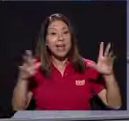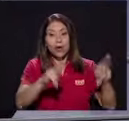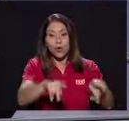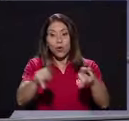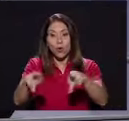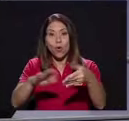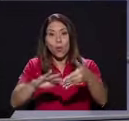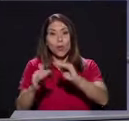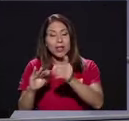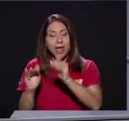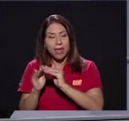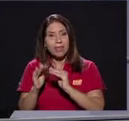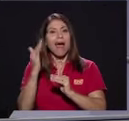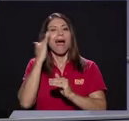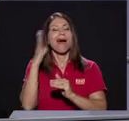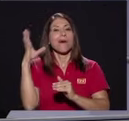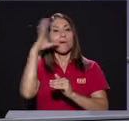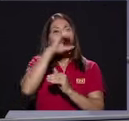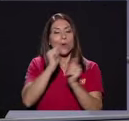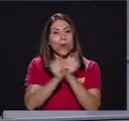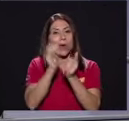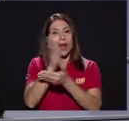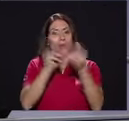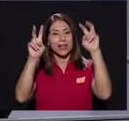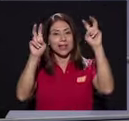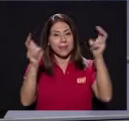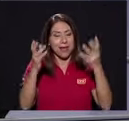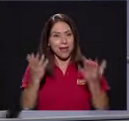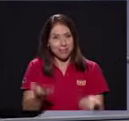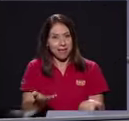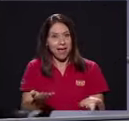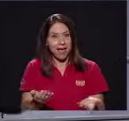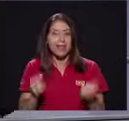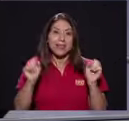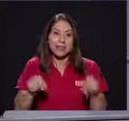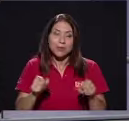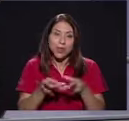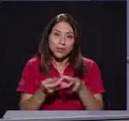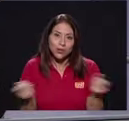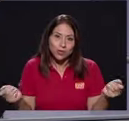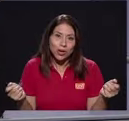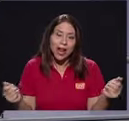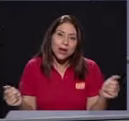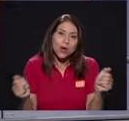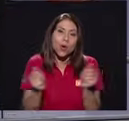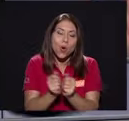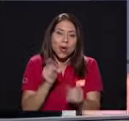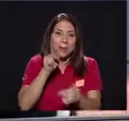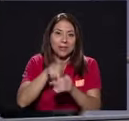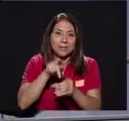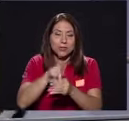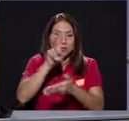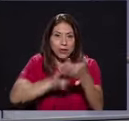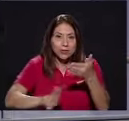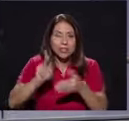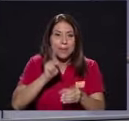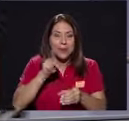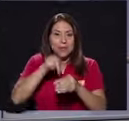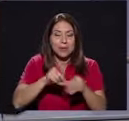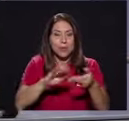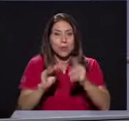se incorpore con alguna temática que le tenga, digamos, que tenga problemática y que se pueda solucionar de manera conjunta con la participación de la universidad, de